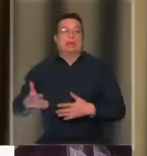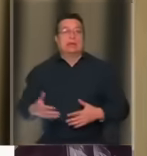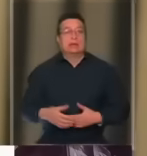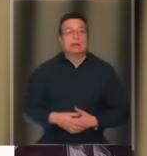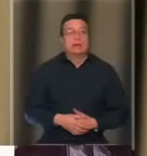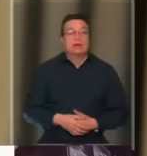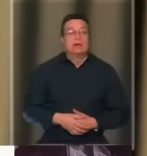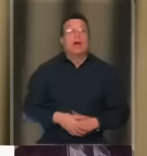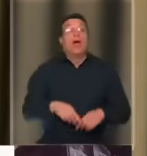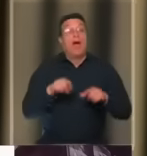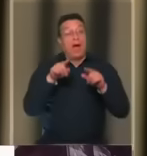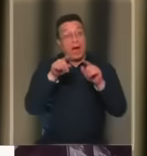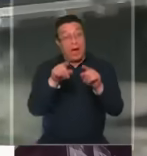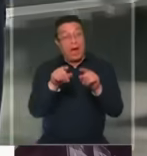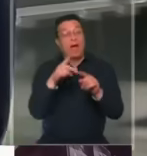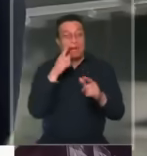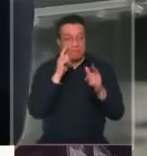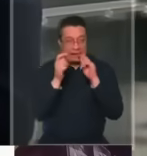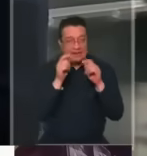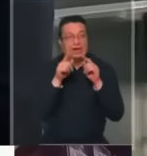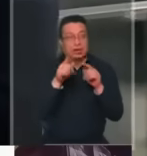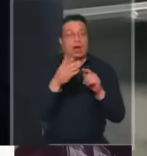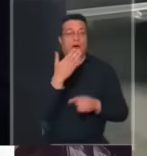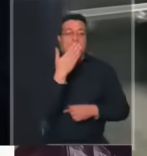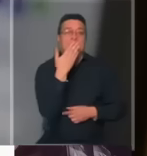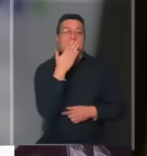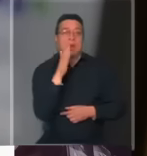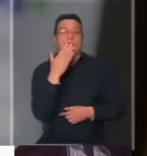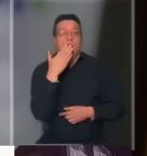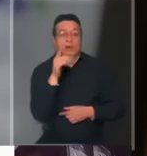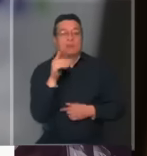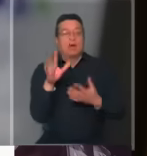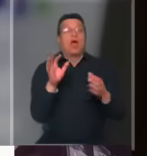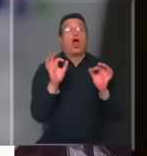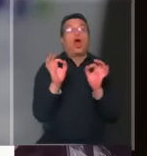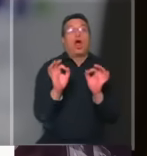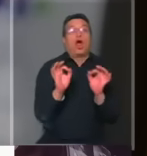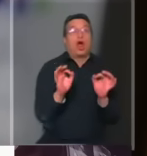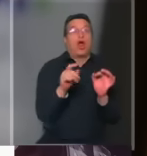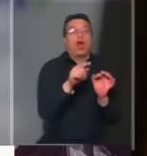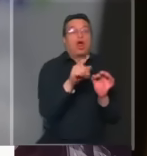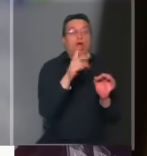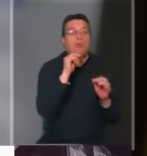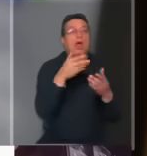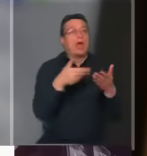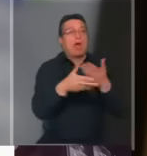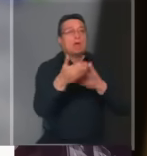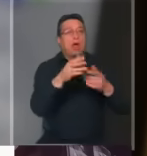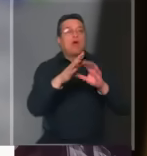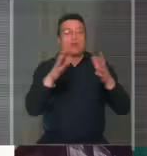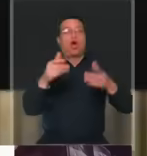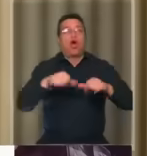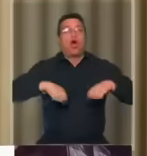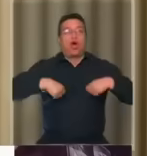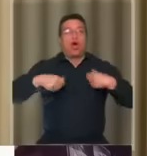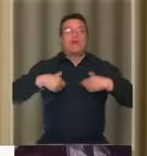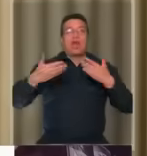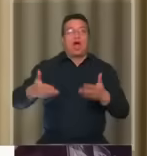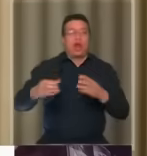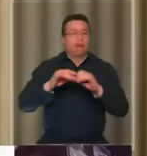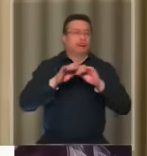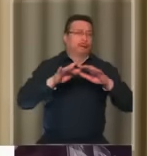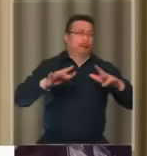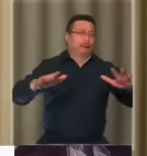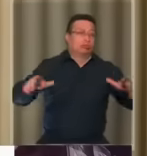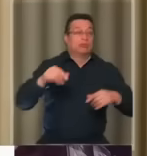Uno de los peligros que advierten los expertos es la normalización de este tipo de intercambios para los jóvenes de hoy. Lamentablemente